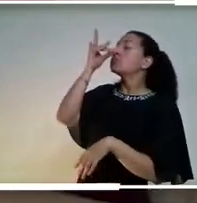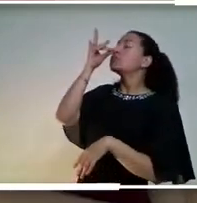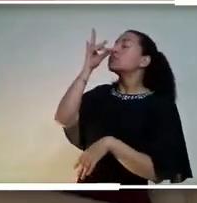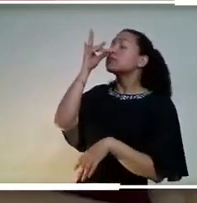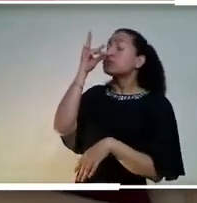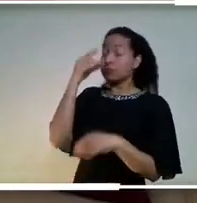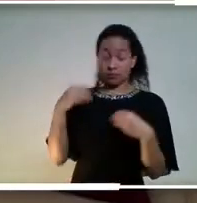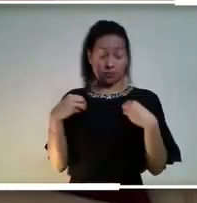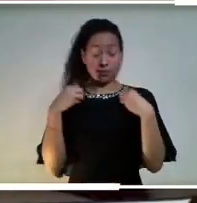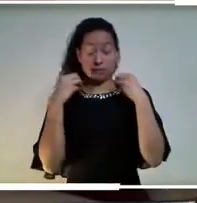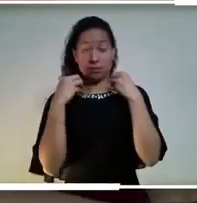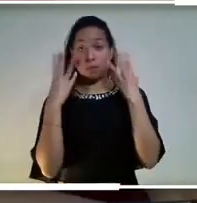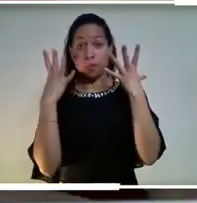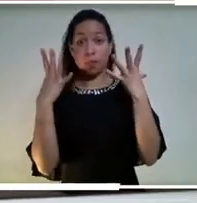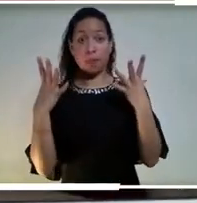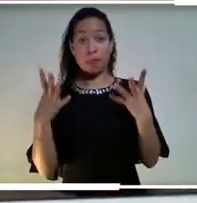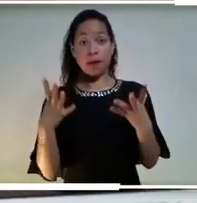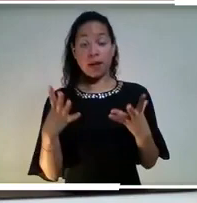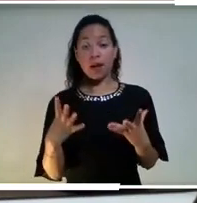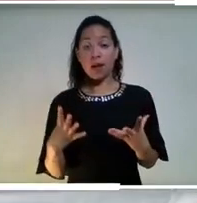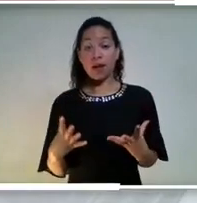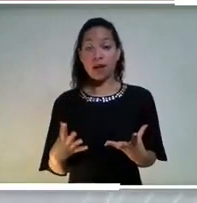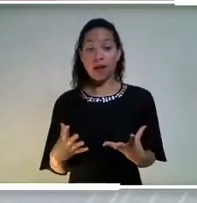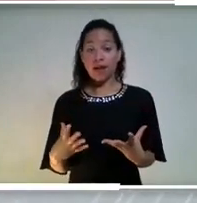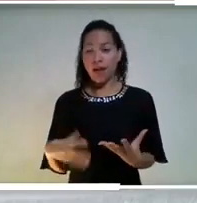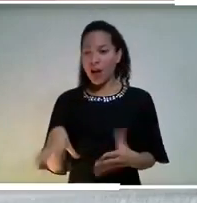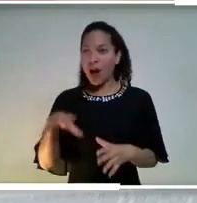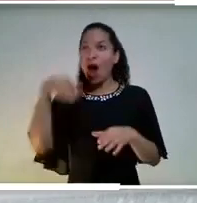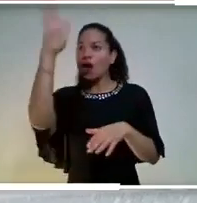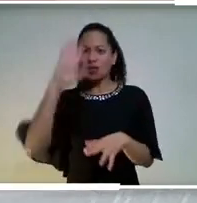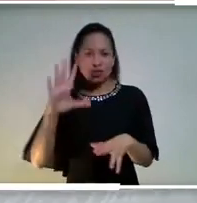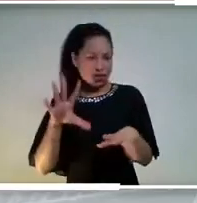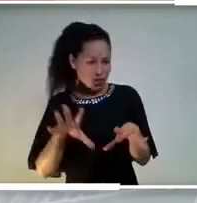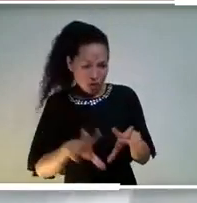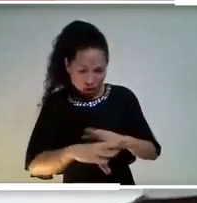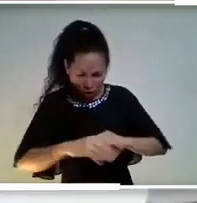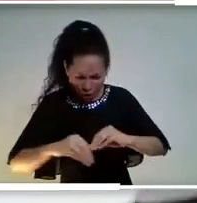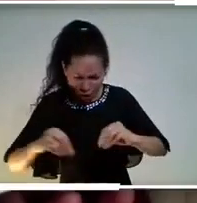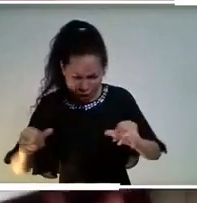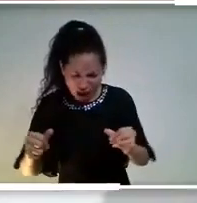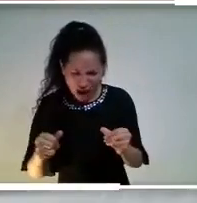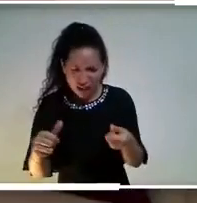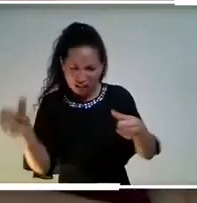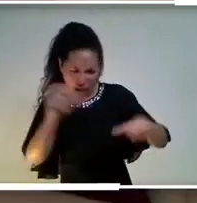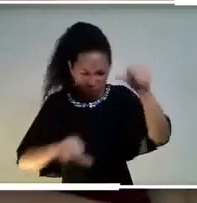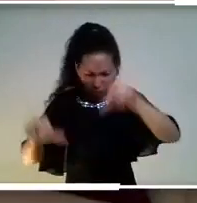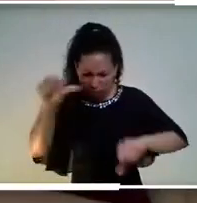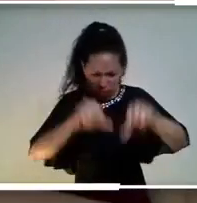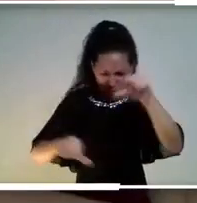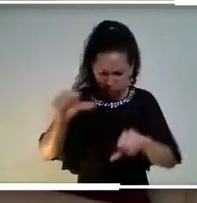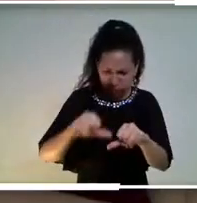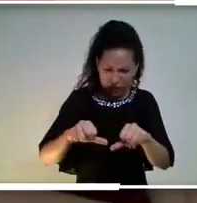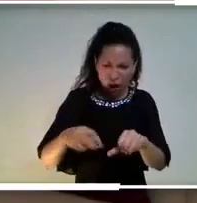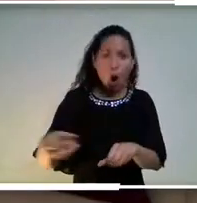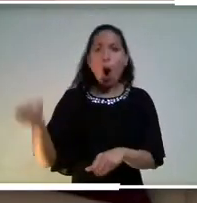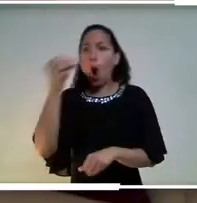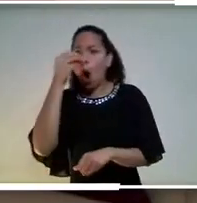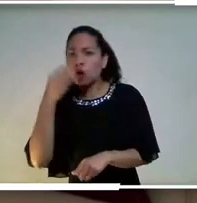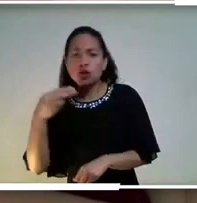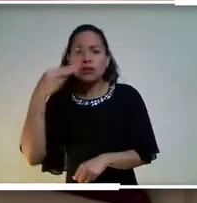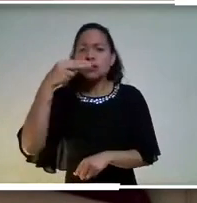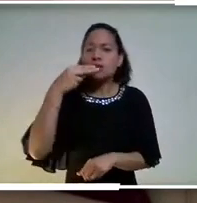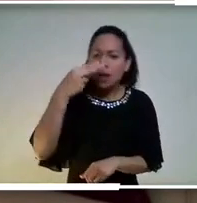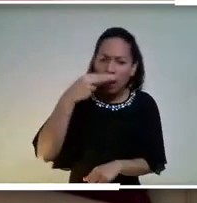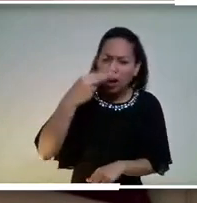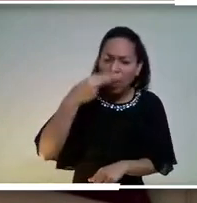carbono hidrógeno oxígeno nitrógeno calcio hierro fósforo sodio magnesio etcétera y